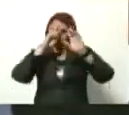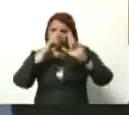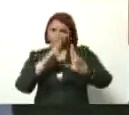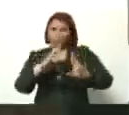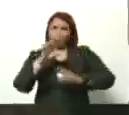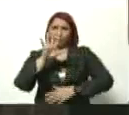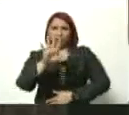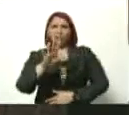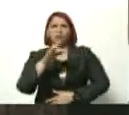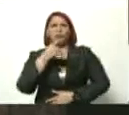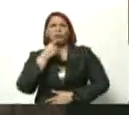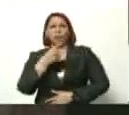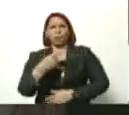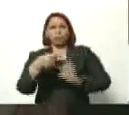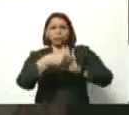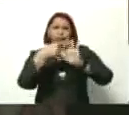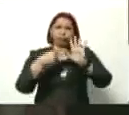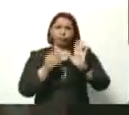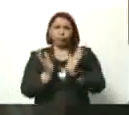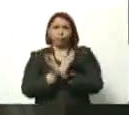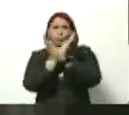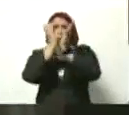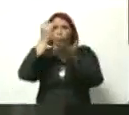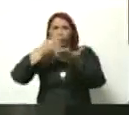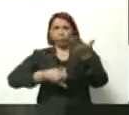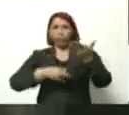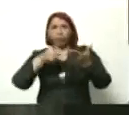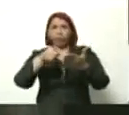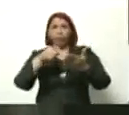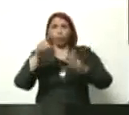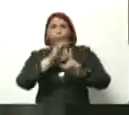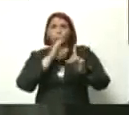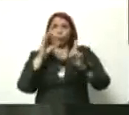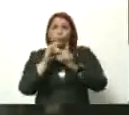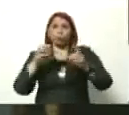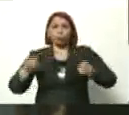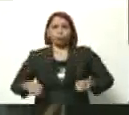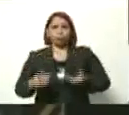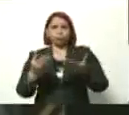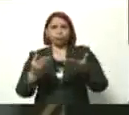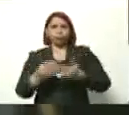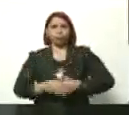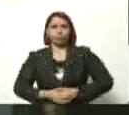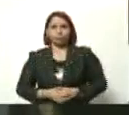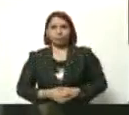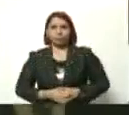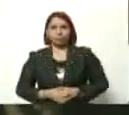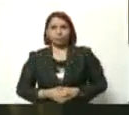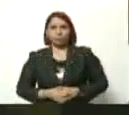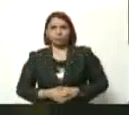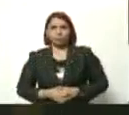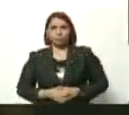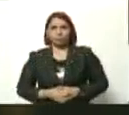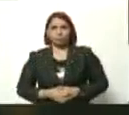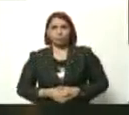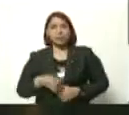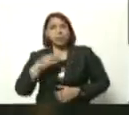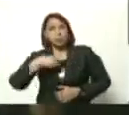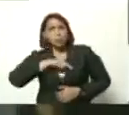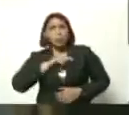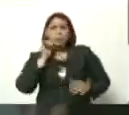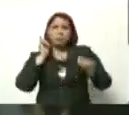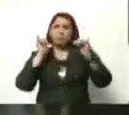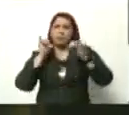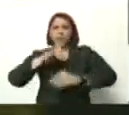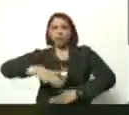exigidos por la unesco para la inscripción de una manifestación cultural en las listas del patrimonio cultural inmaterial de la humanidad eso lo vamos a celebrar en